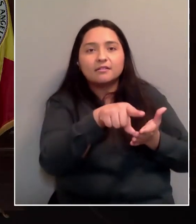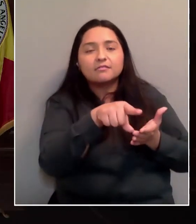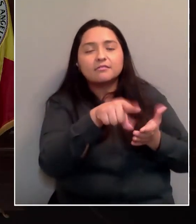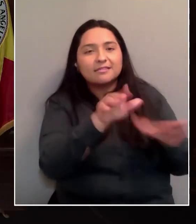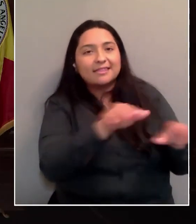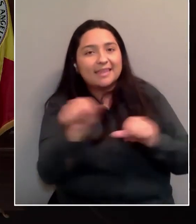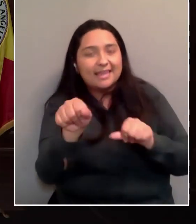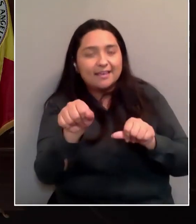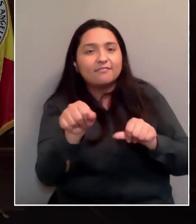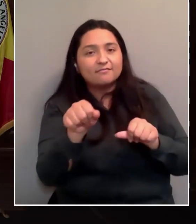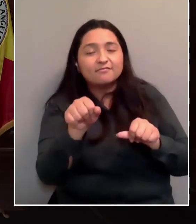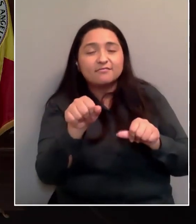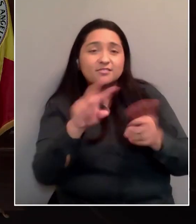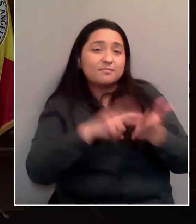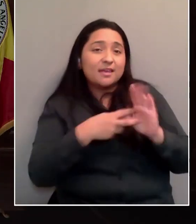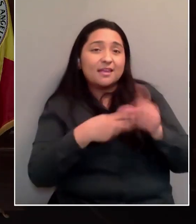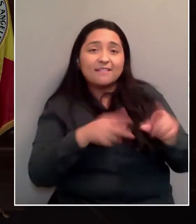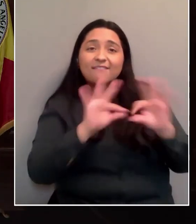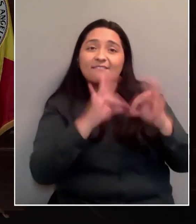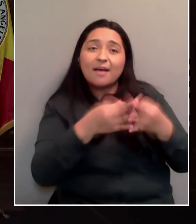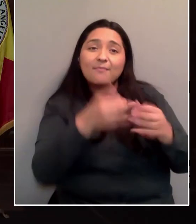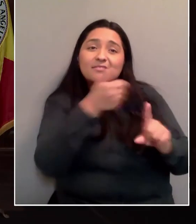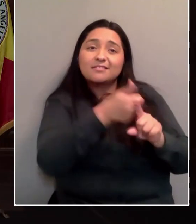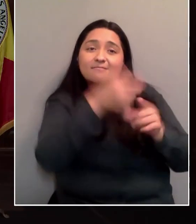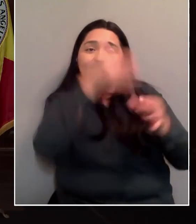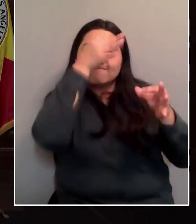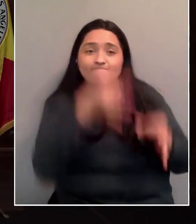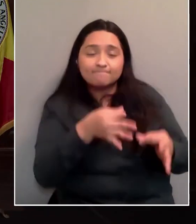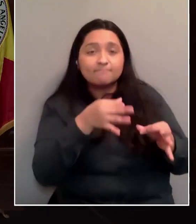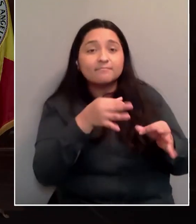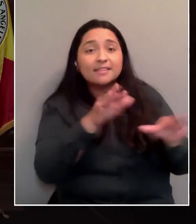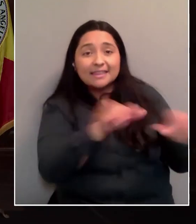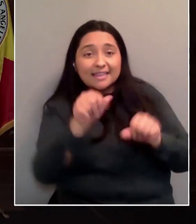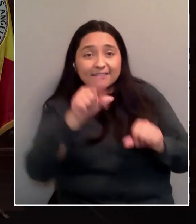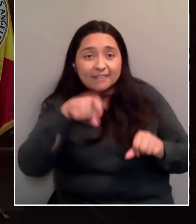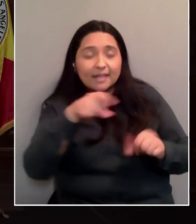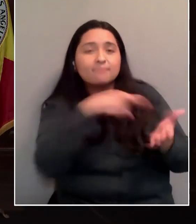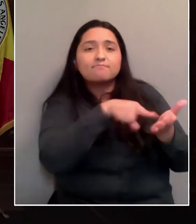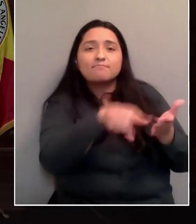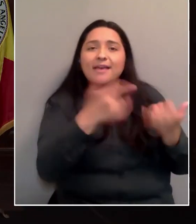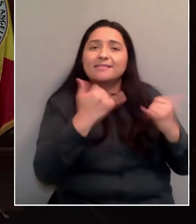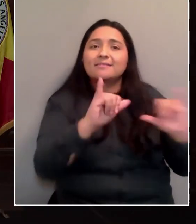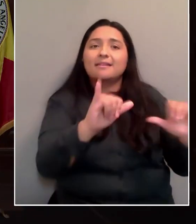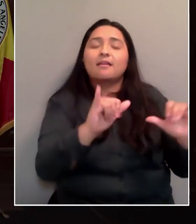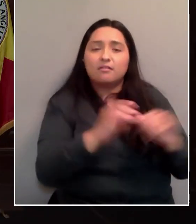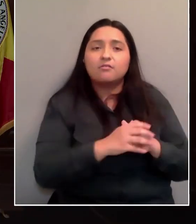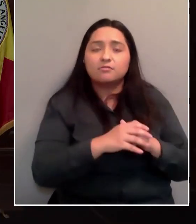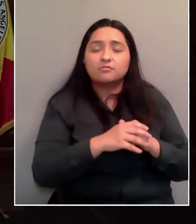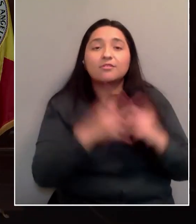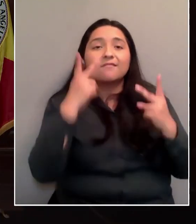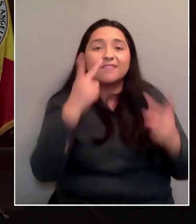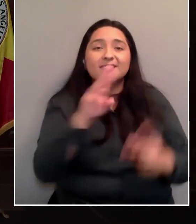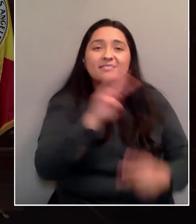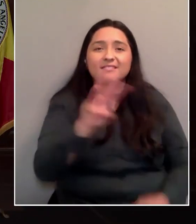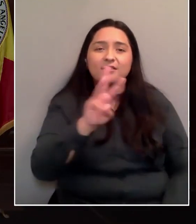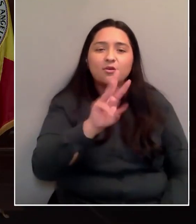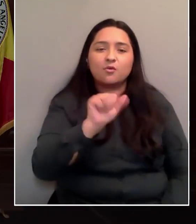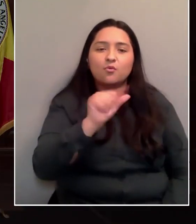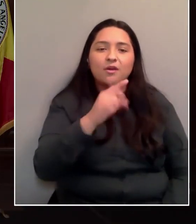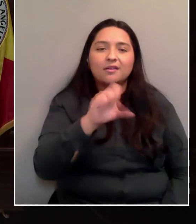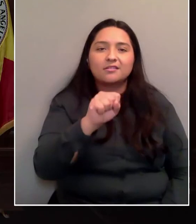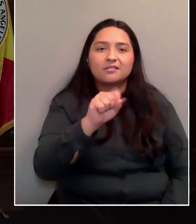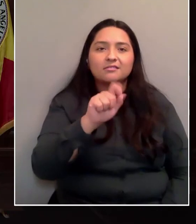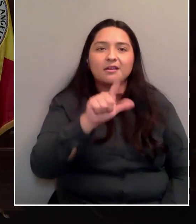el alivio que necesitan. Visite wagesla.lacity.org